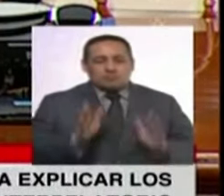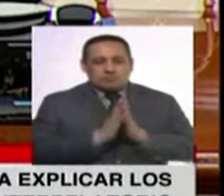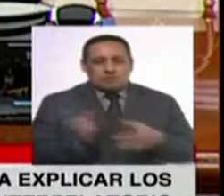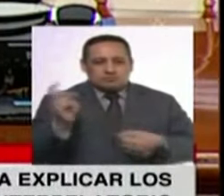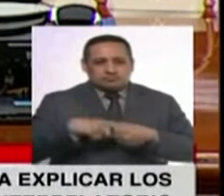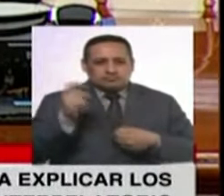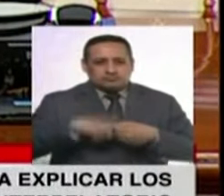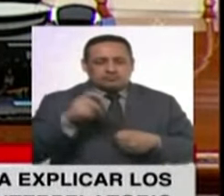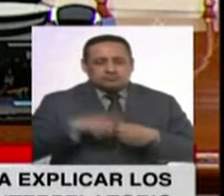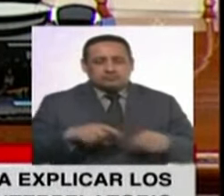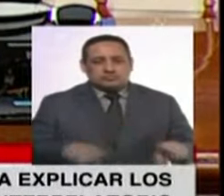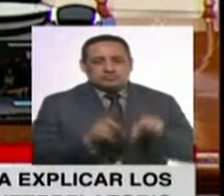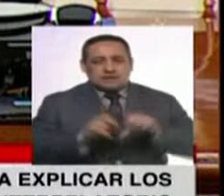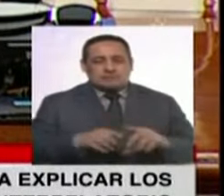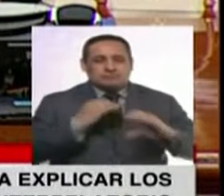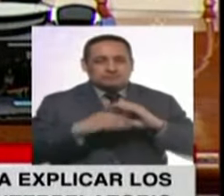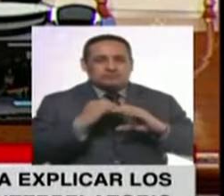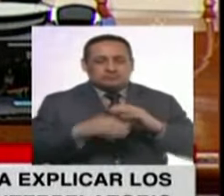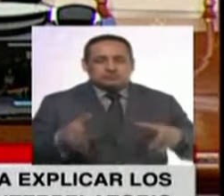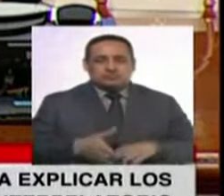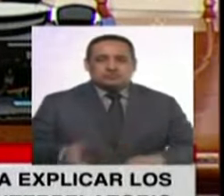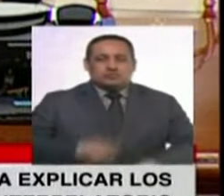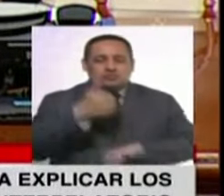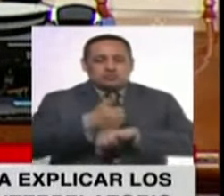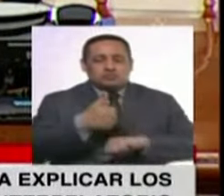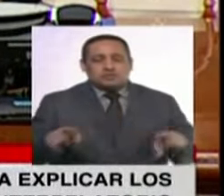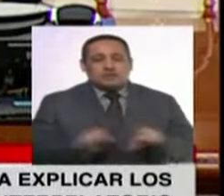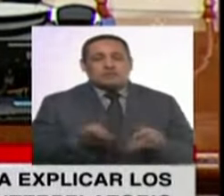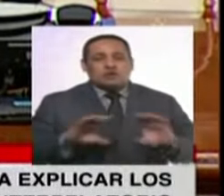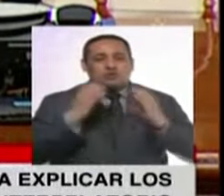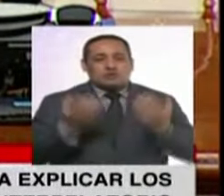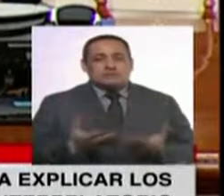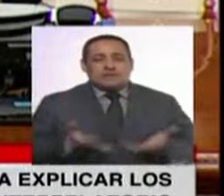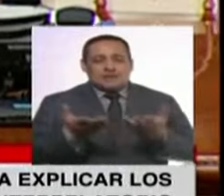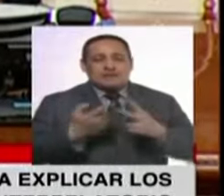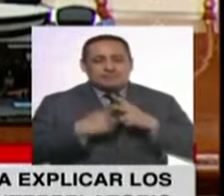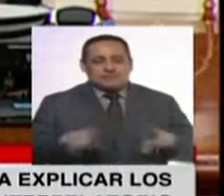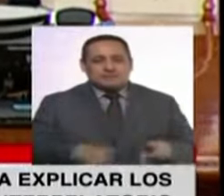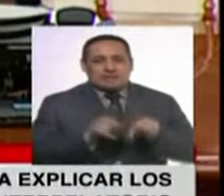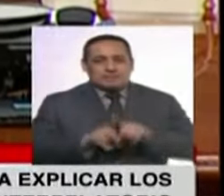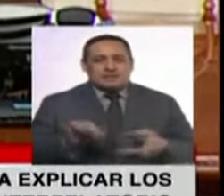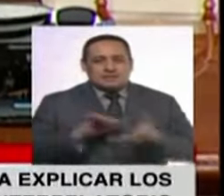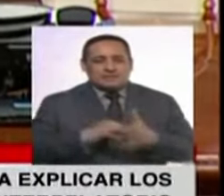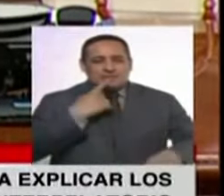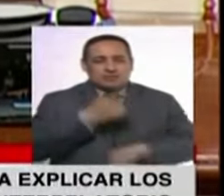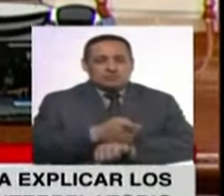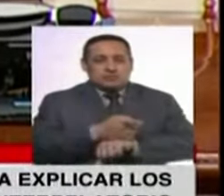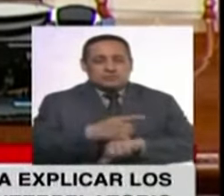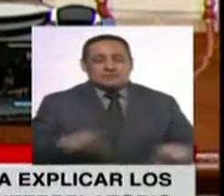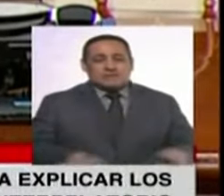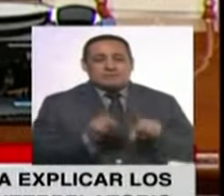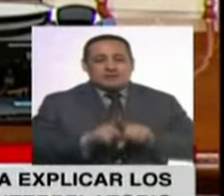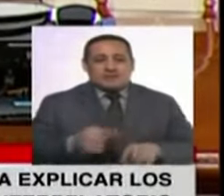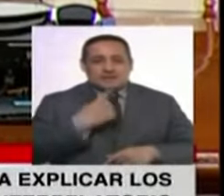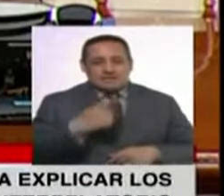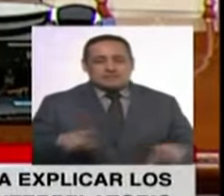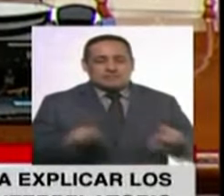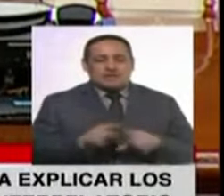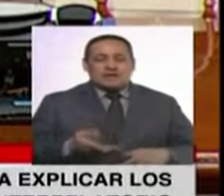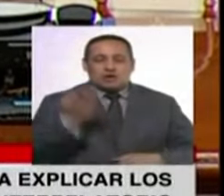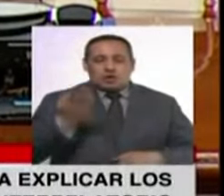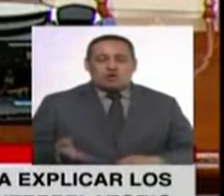inscribiendo a través de los portavoces señores congresistas de procedimiento a seguir en la interpelación es el siguiente el